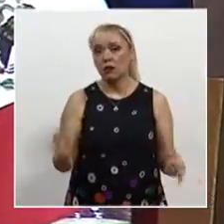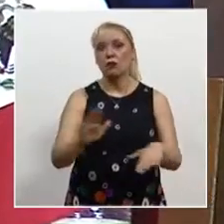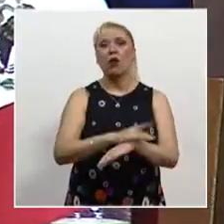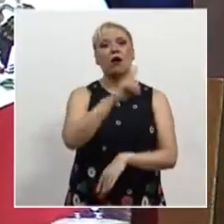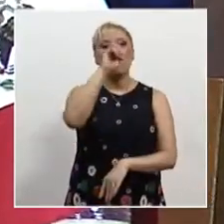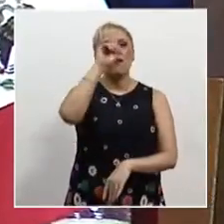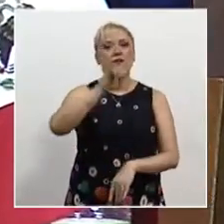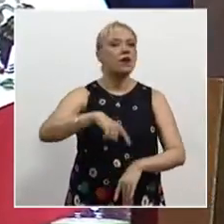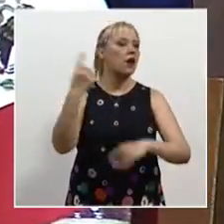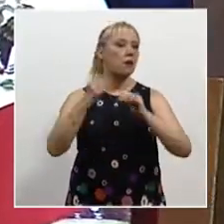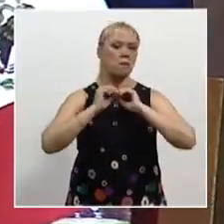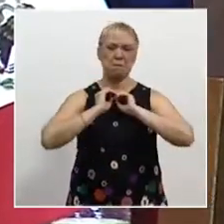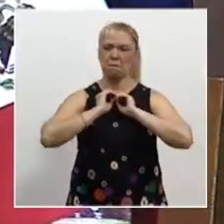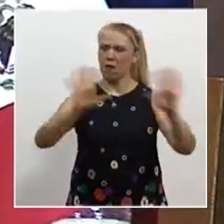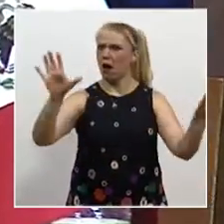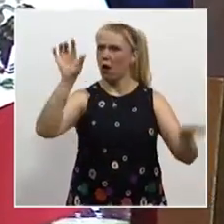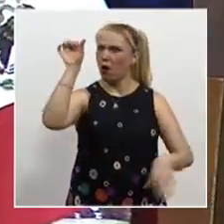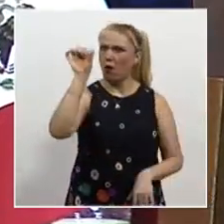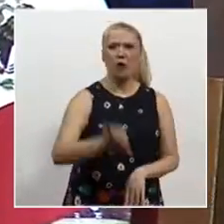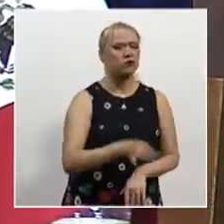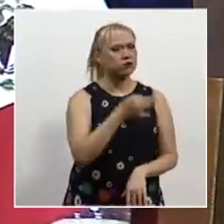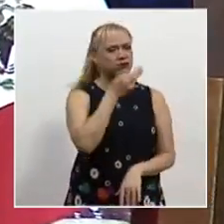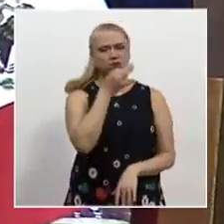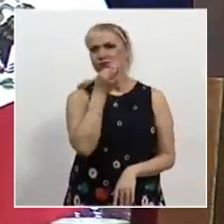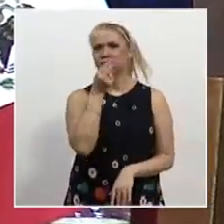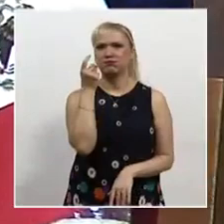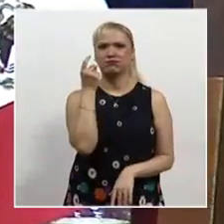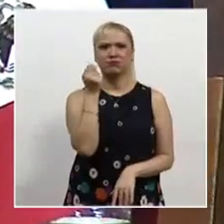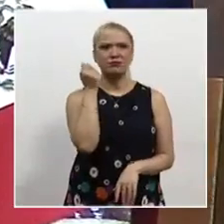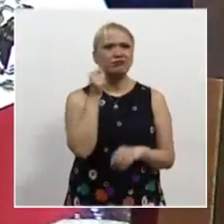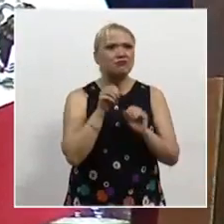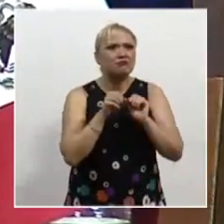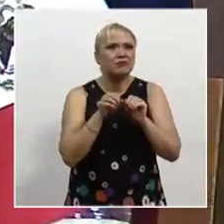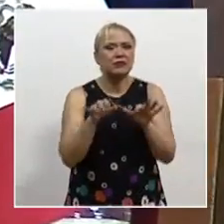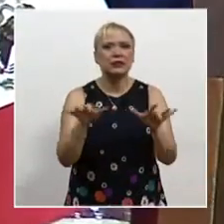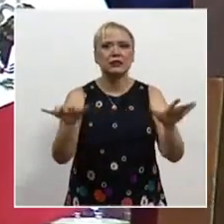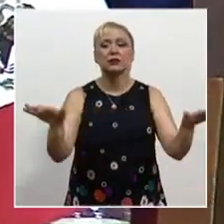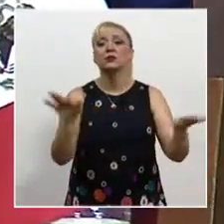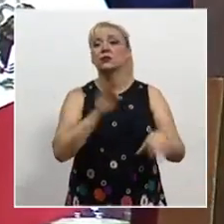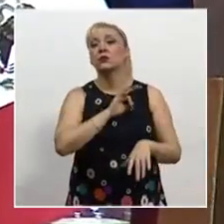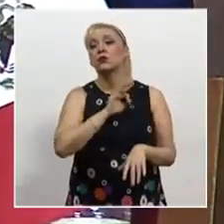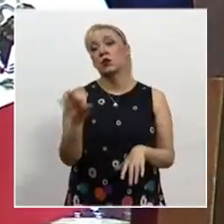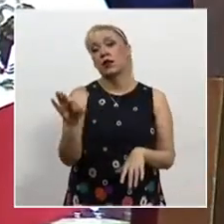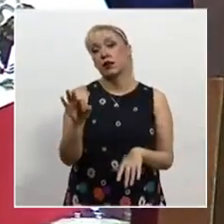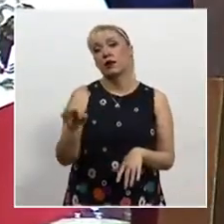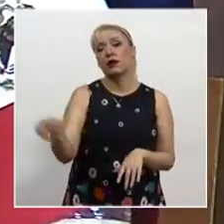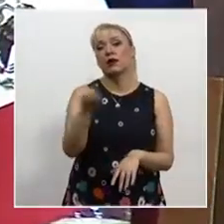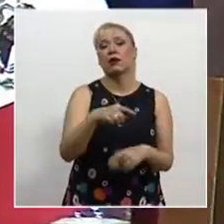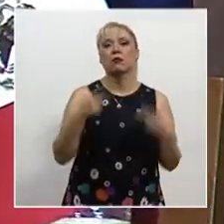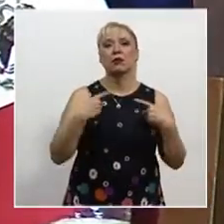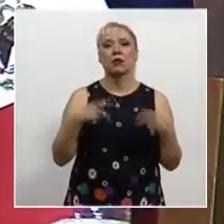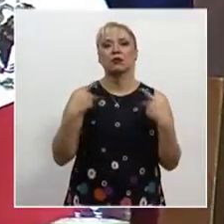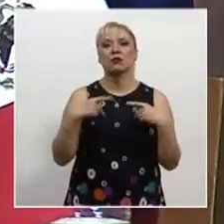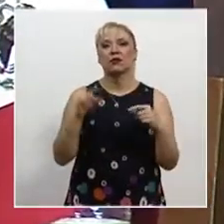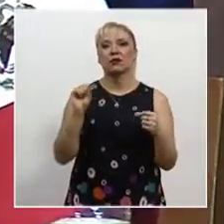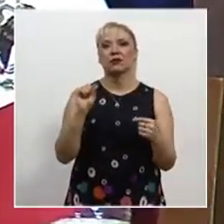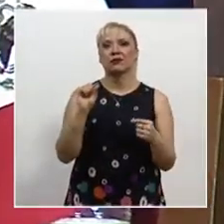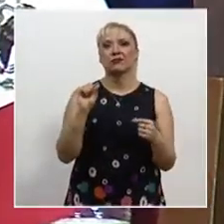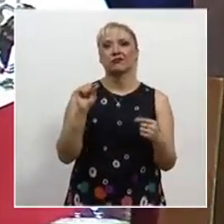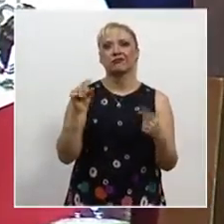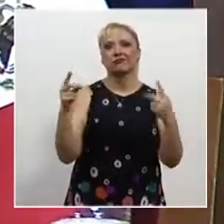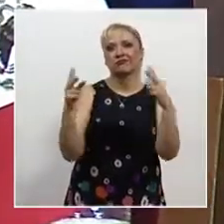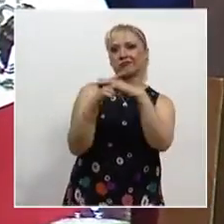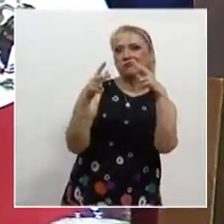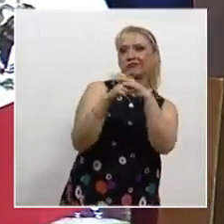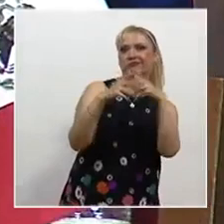facilidad y aprovecharse de los sesgos cognitivos, pueden provocar la polarización de opiniones, la incitación